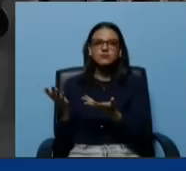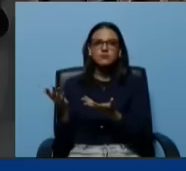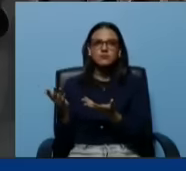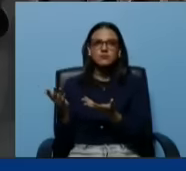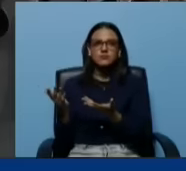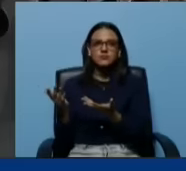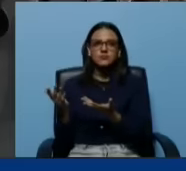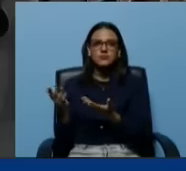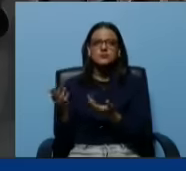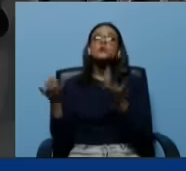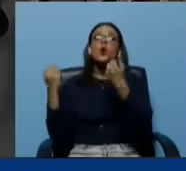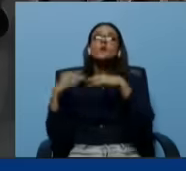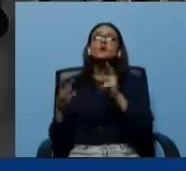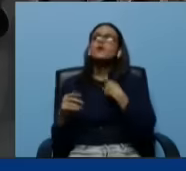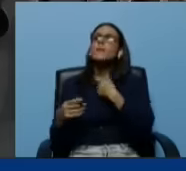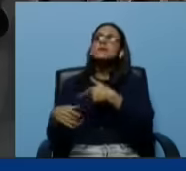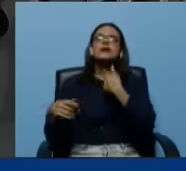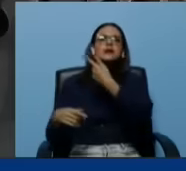sus amigos.